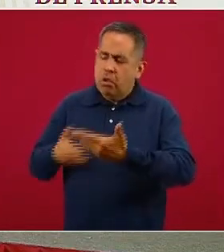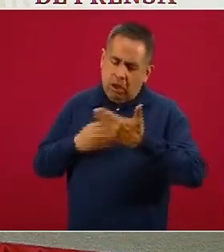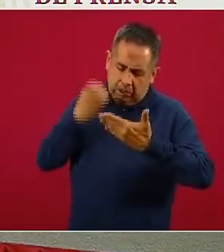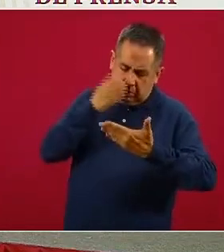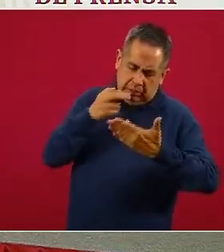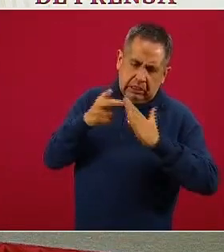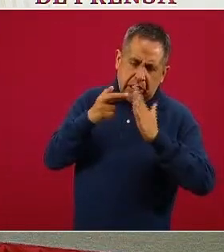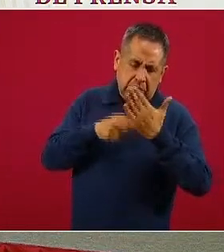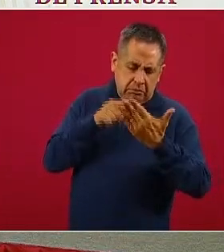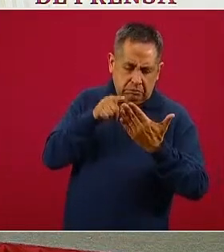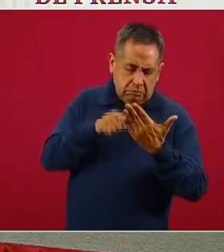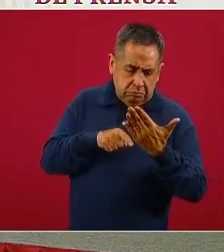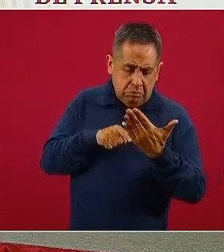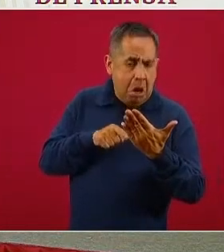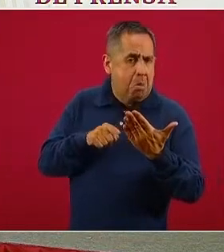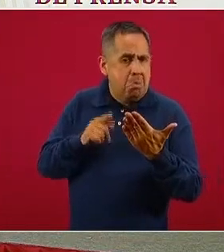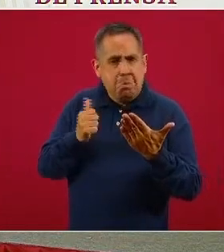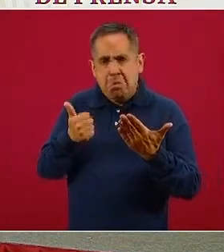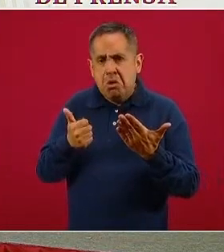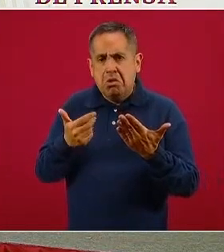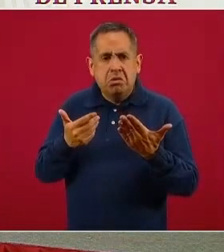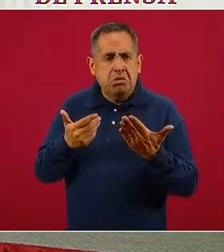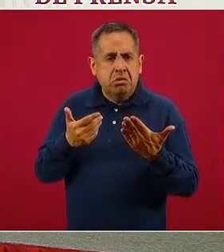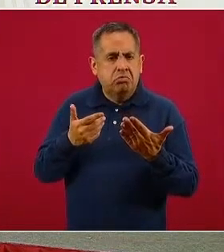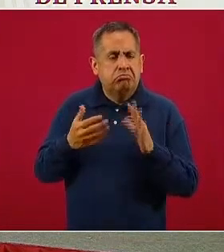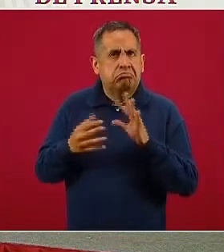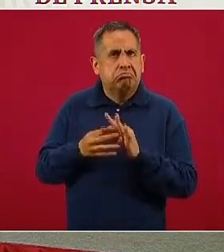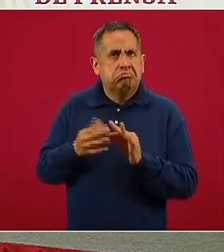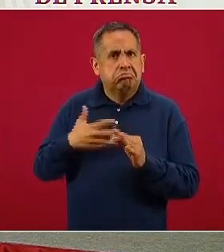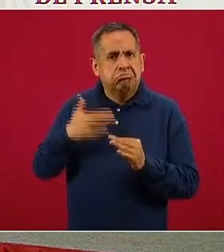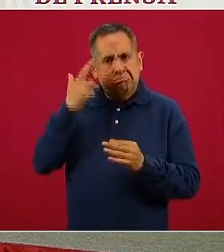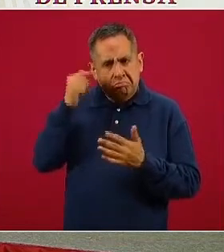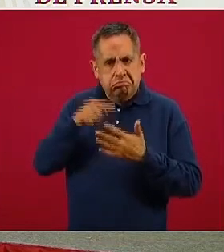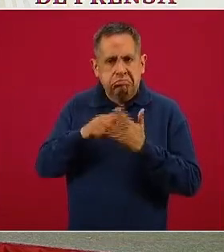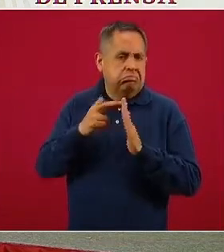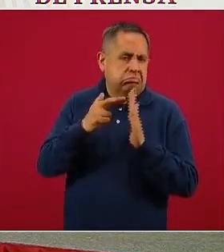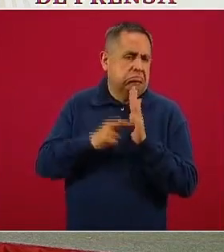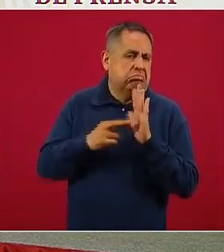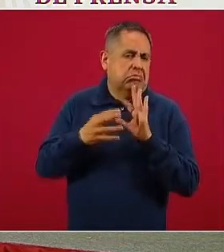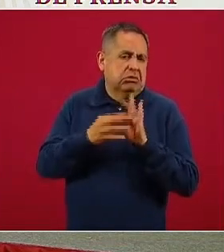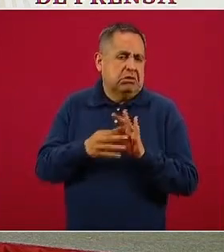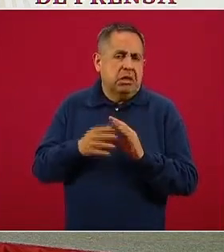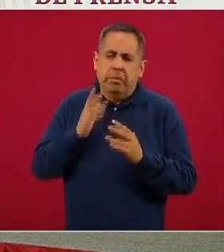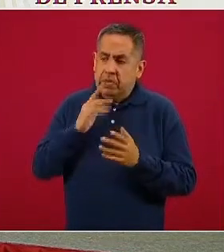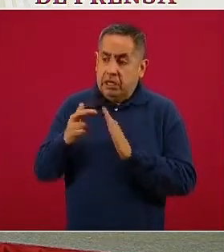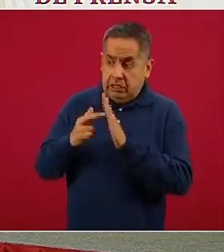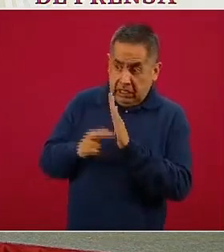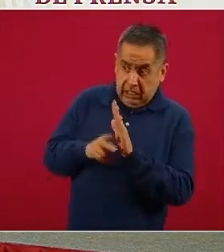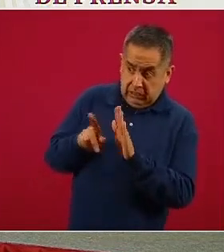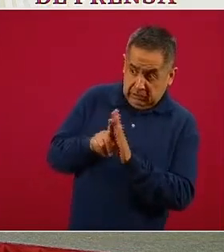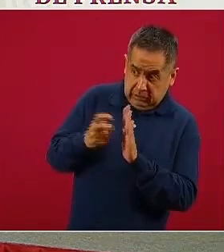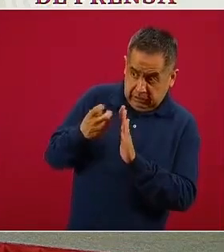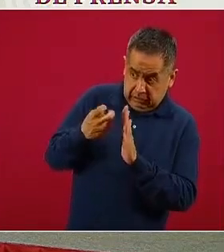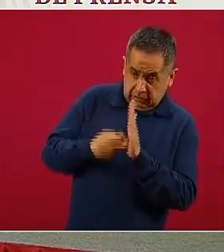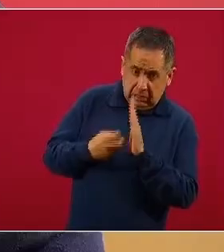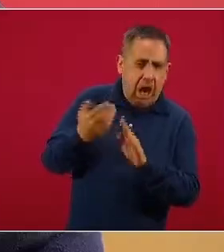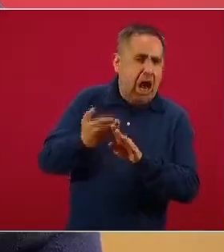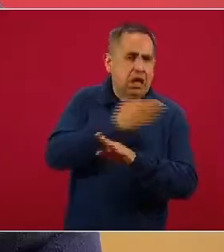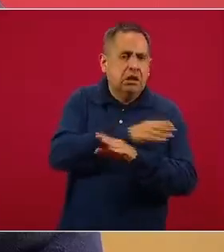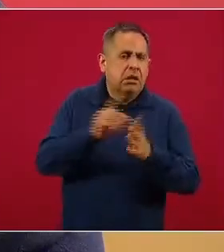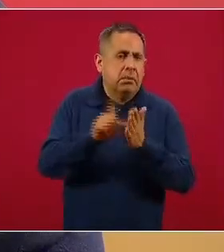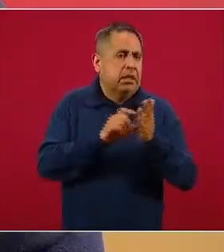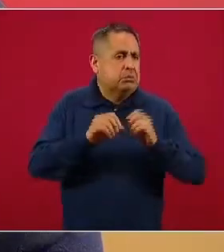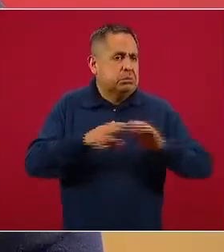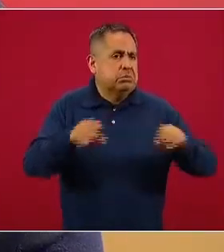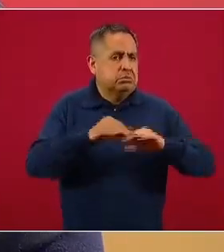del protocolo y se vio que ese protocolo era congruente con los lineamientos que ya se tienen desde hace muchos meses publicados